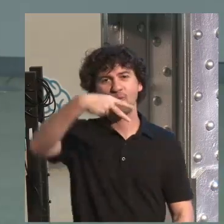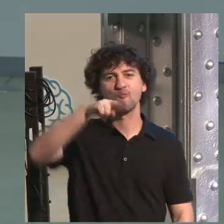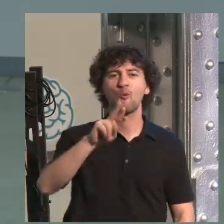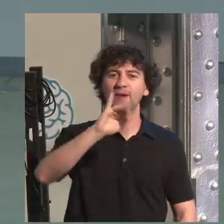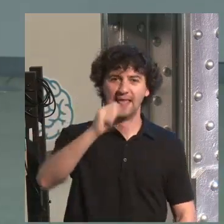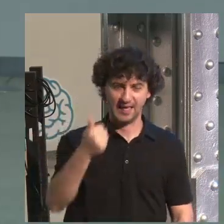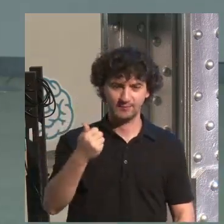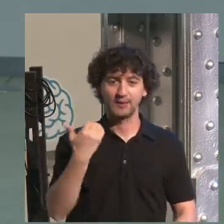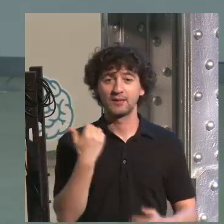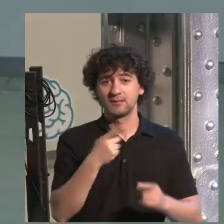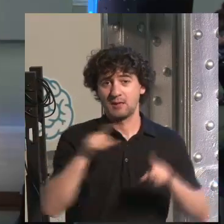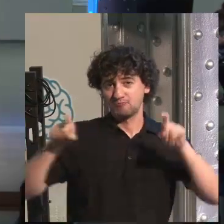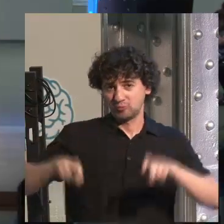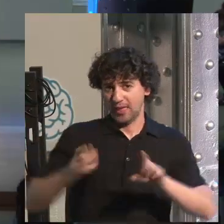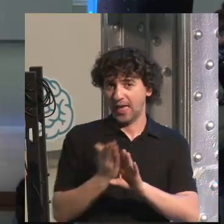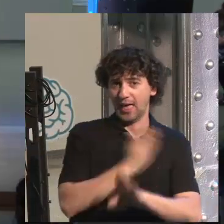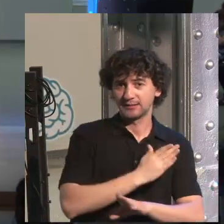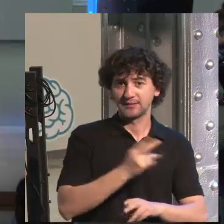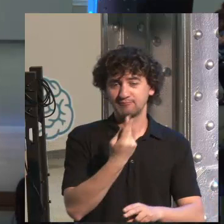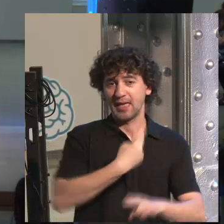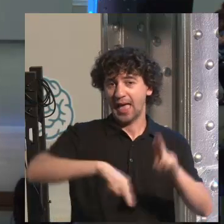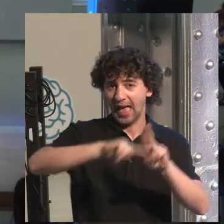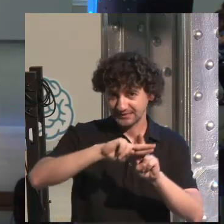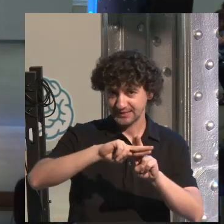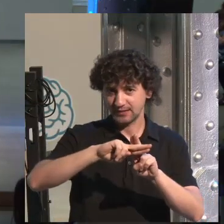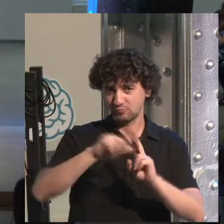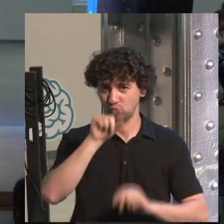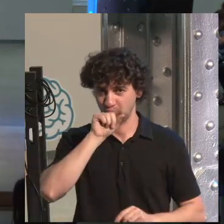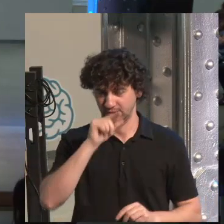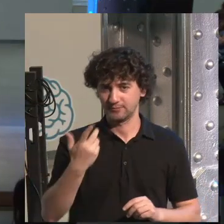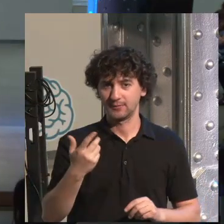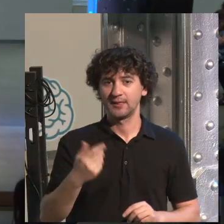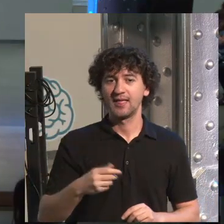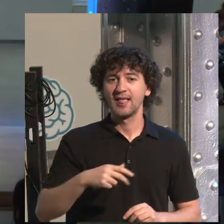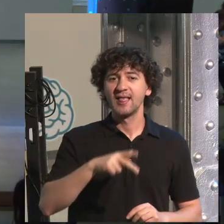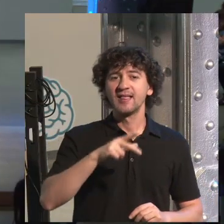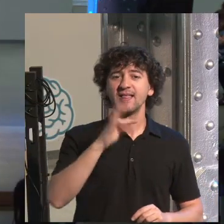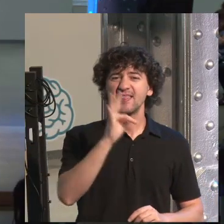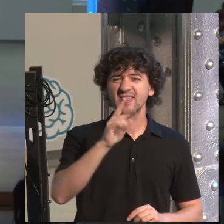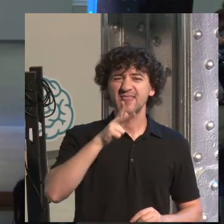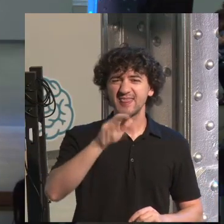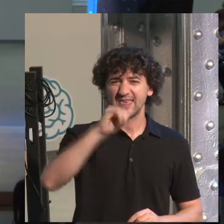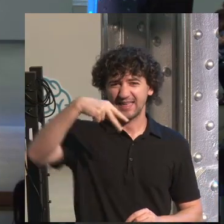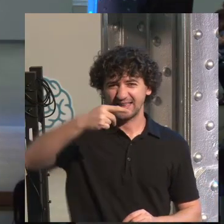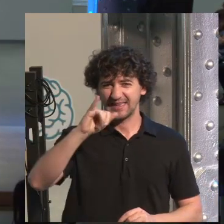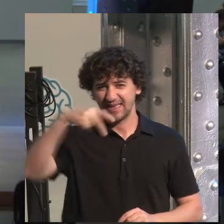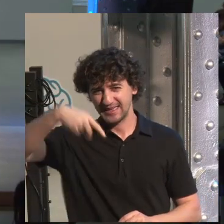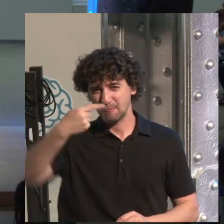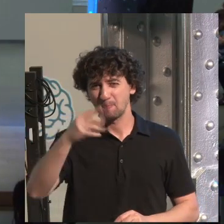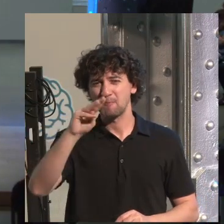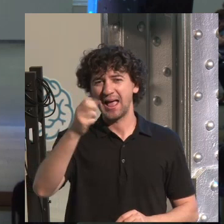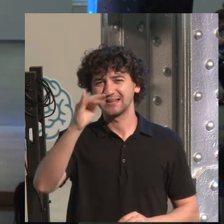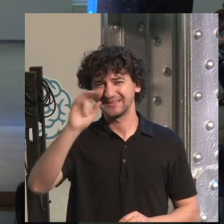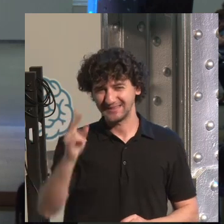cosas antes de la pausa para café. El hashtag, que es Thinking Party 2016. Somos trending topic